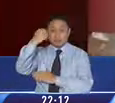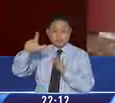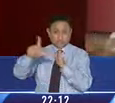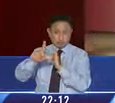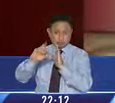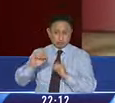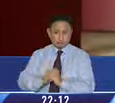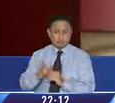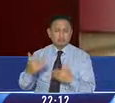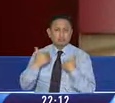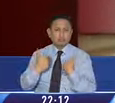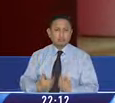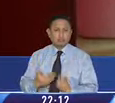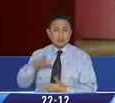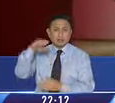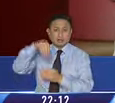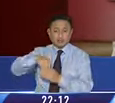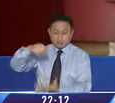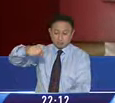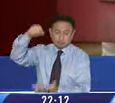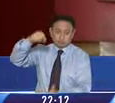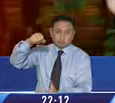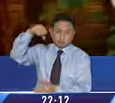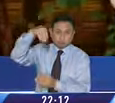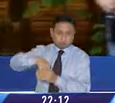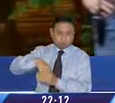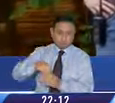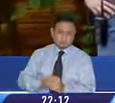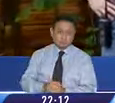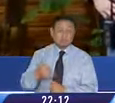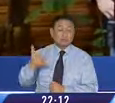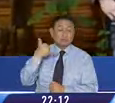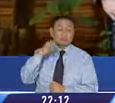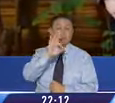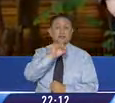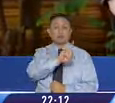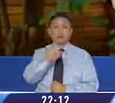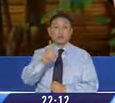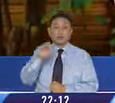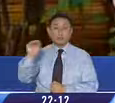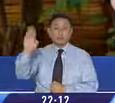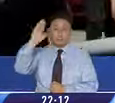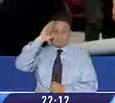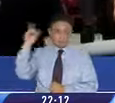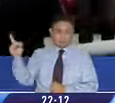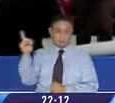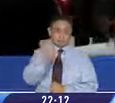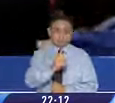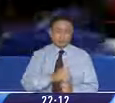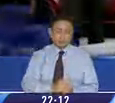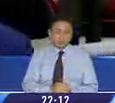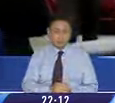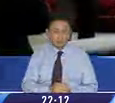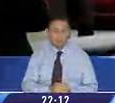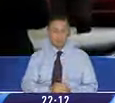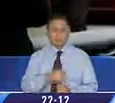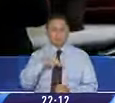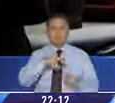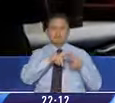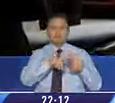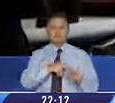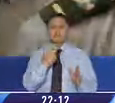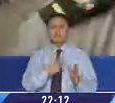El cadáver estaba en el interior de una maleta. Una llamada al EQ911 alertó a la policía, quienes llegaron al lugar para